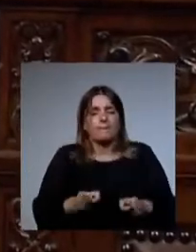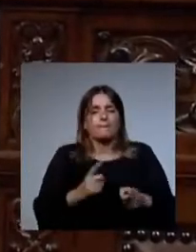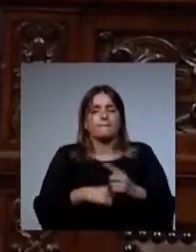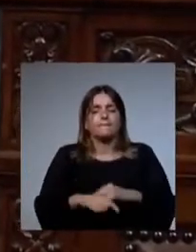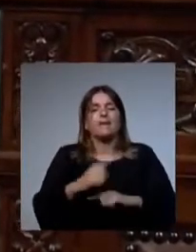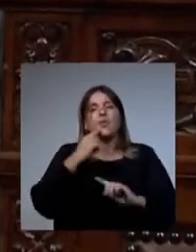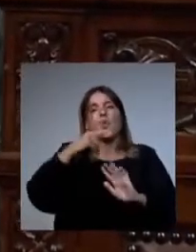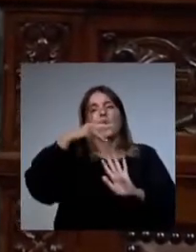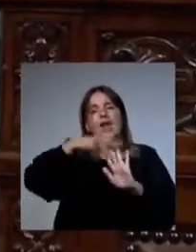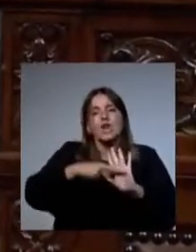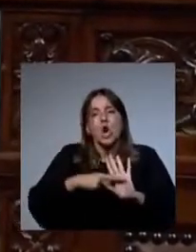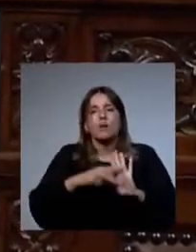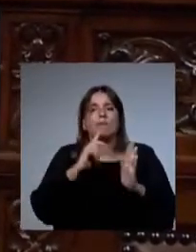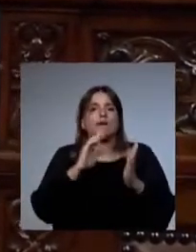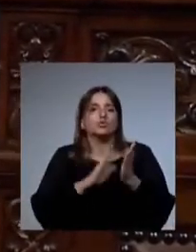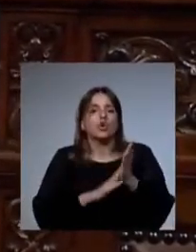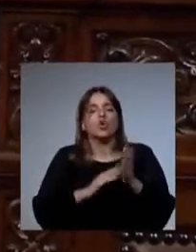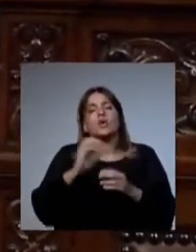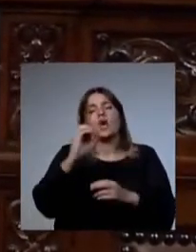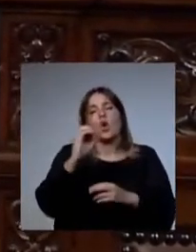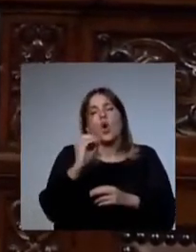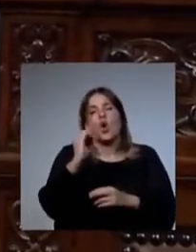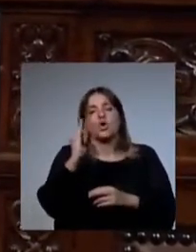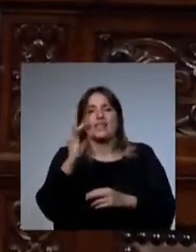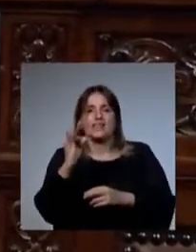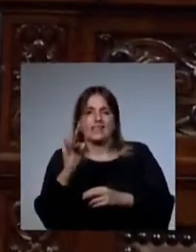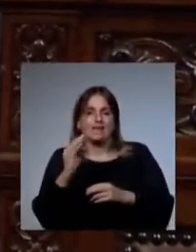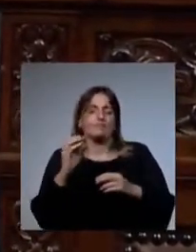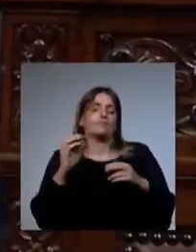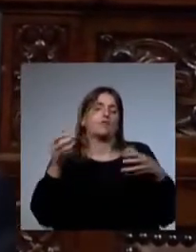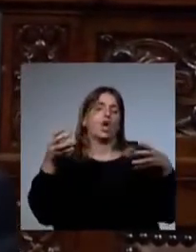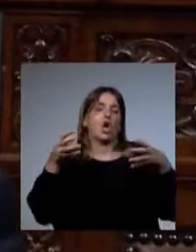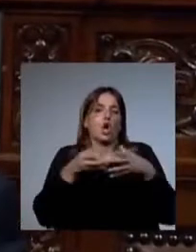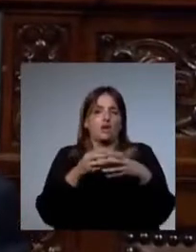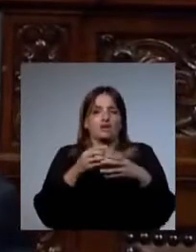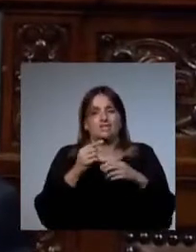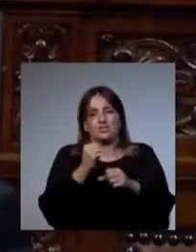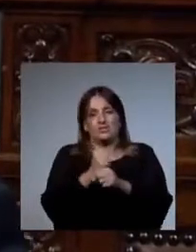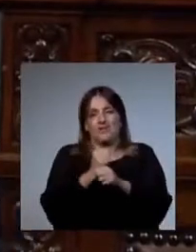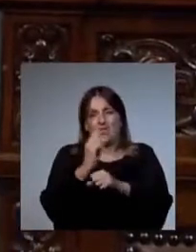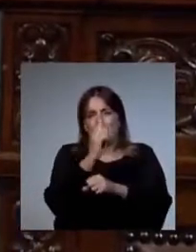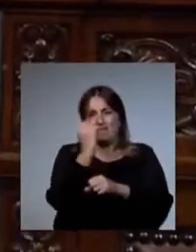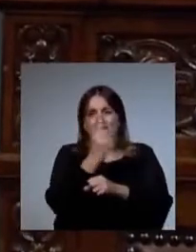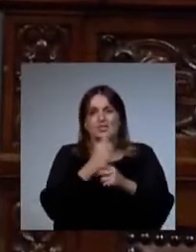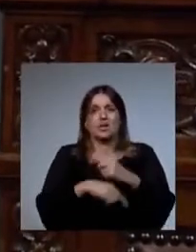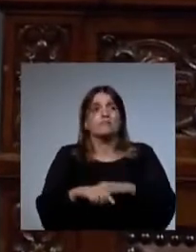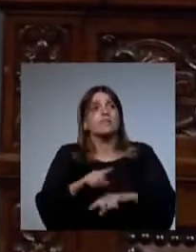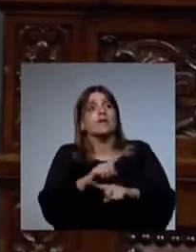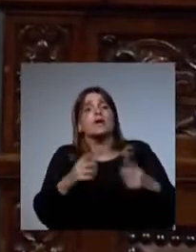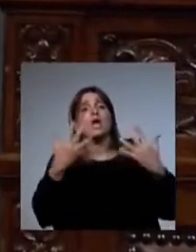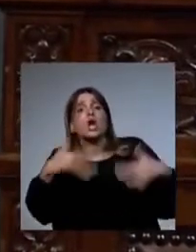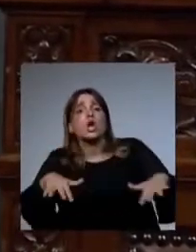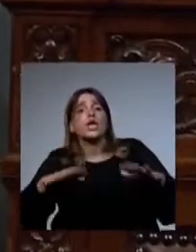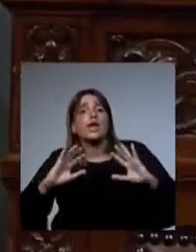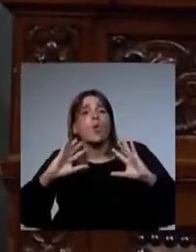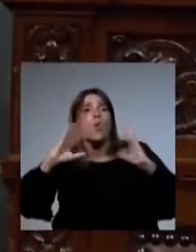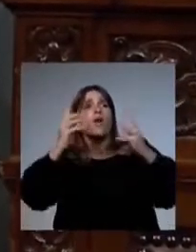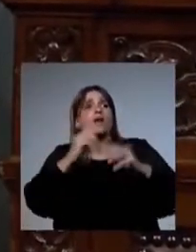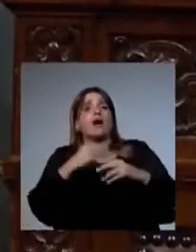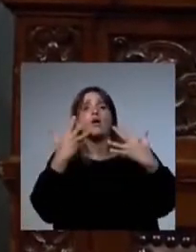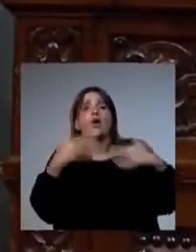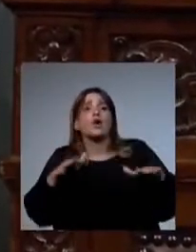una norma alineada con la OIT que garantiza el derecho de los trabajadores no huelguistas y